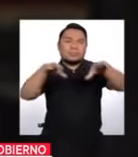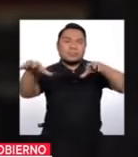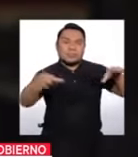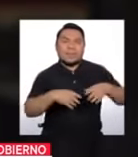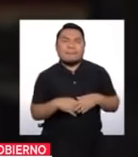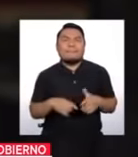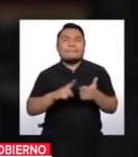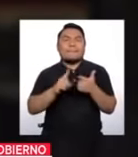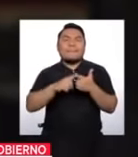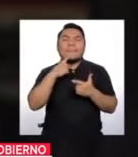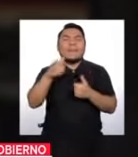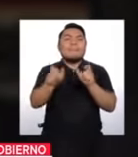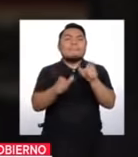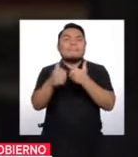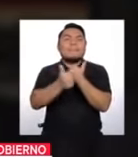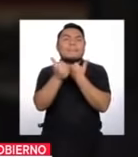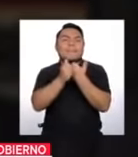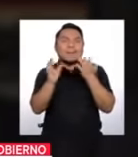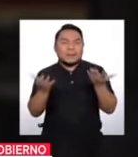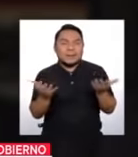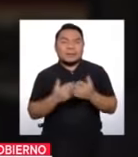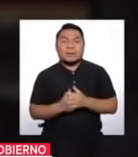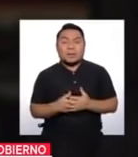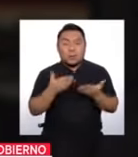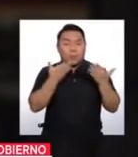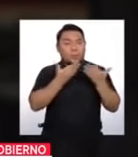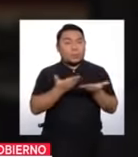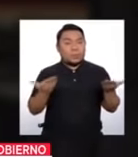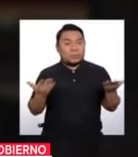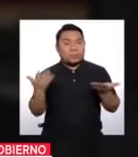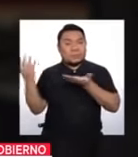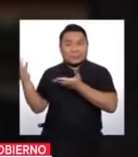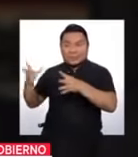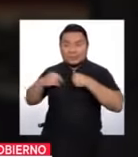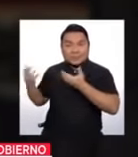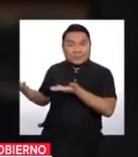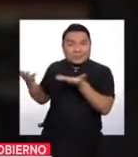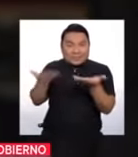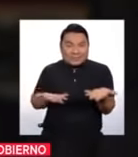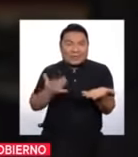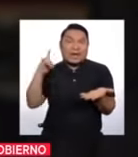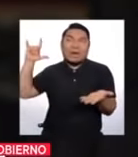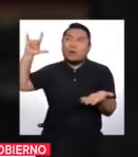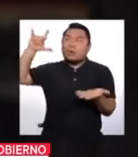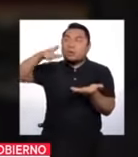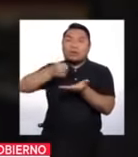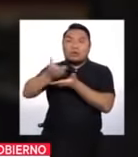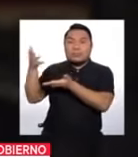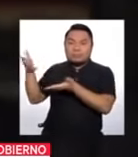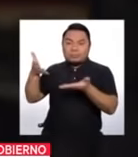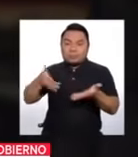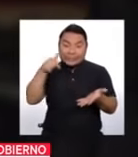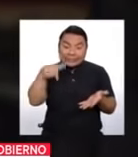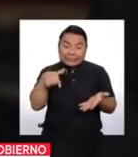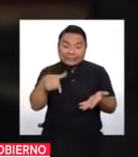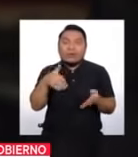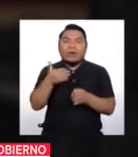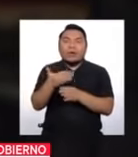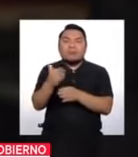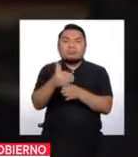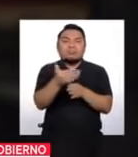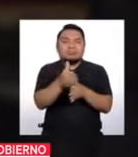las poblaciones en riesgo. Los recursos que recibimos tenemos que distribuirlos entre profesionales y